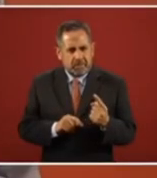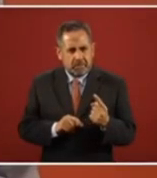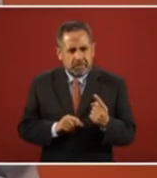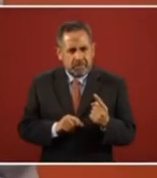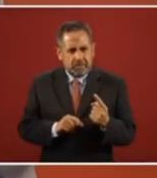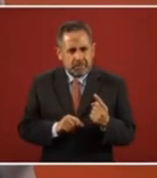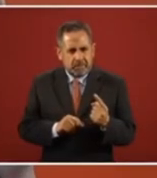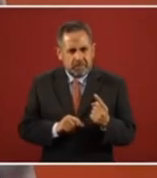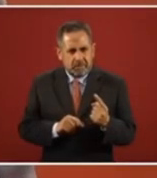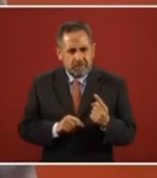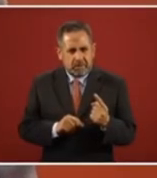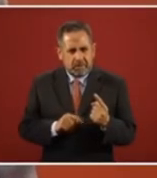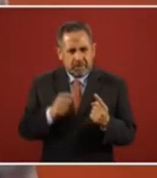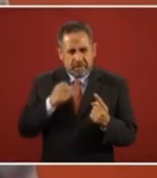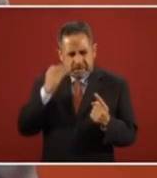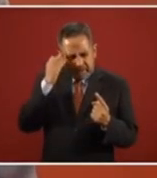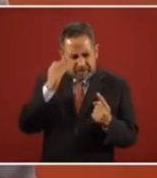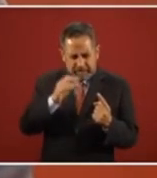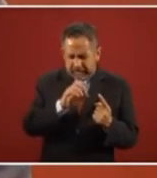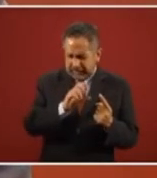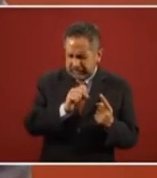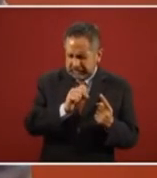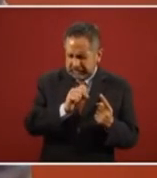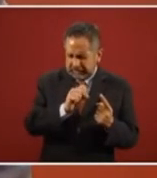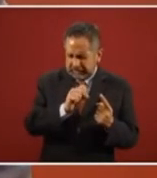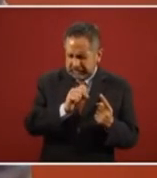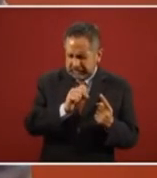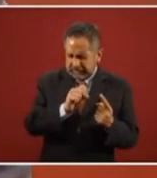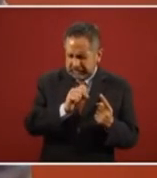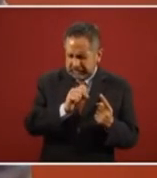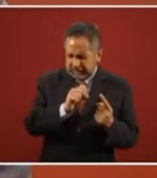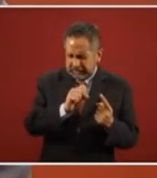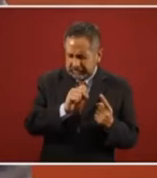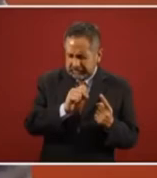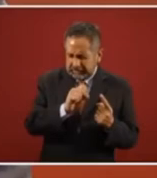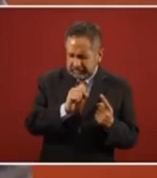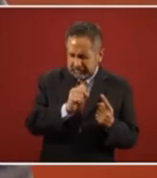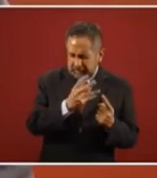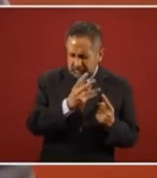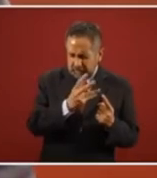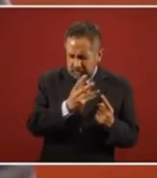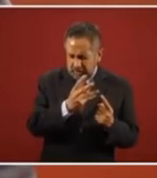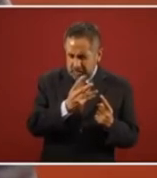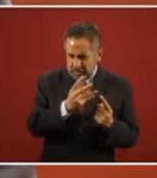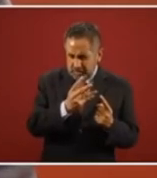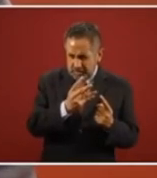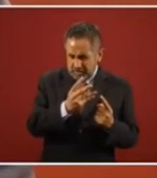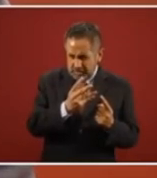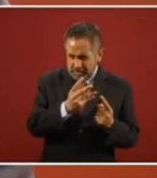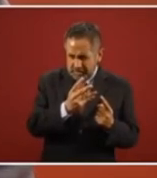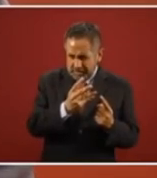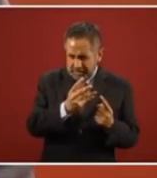que será 64 ilustran ayer se extirpó ar